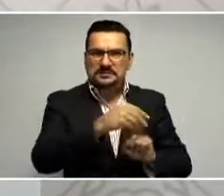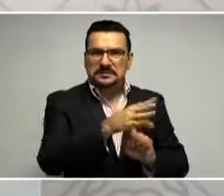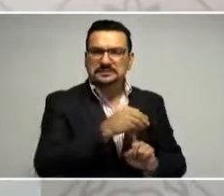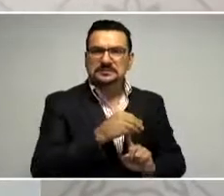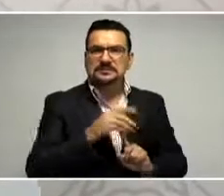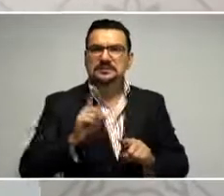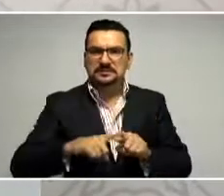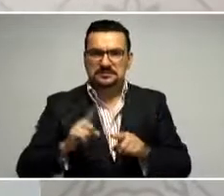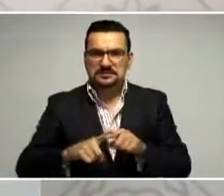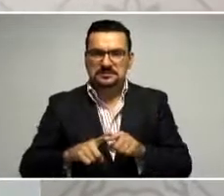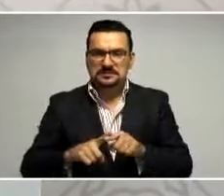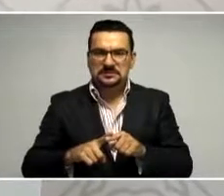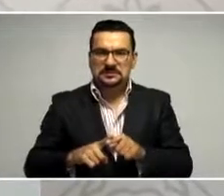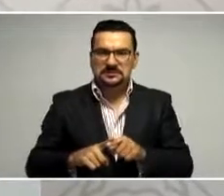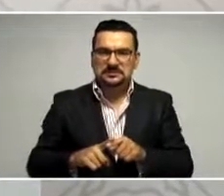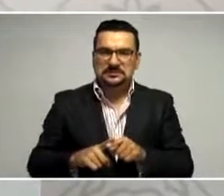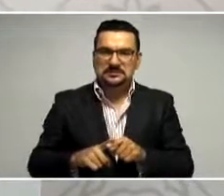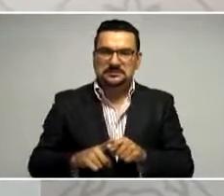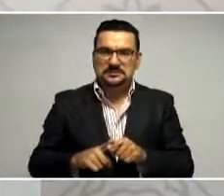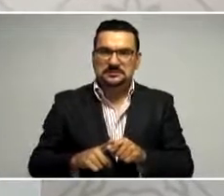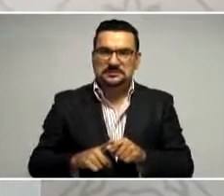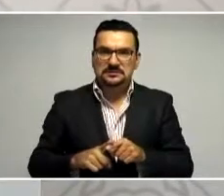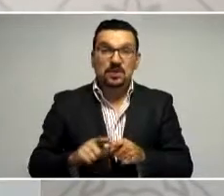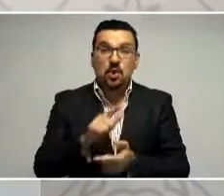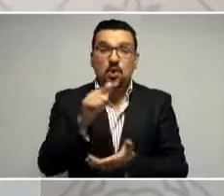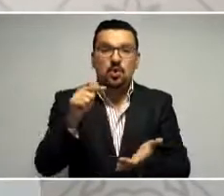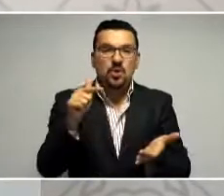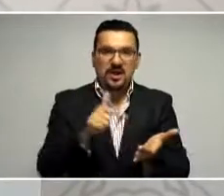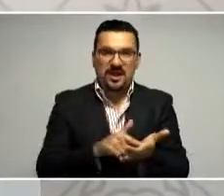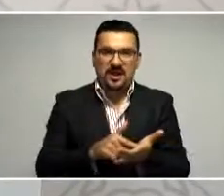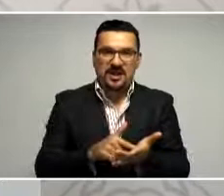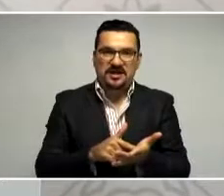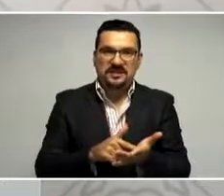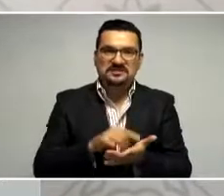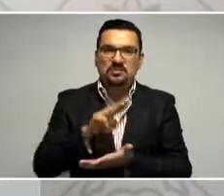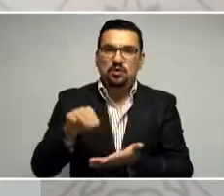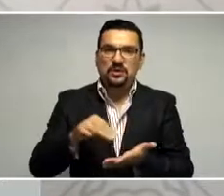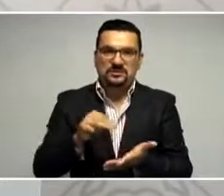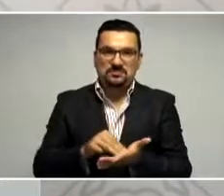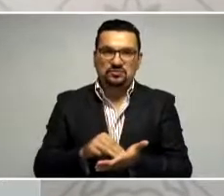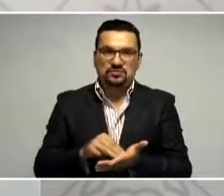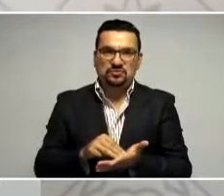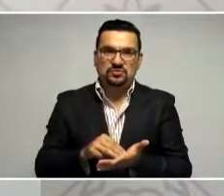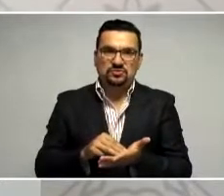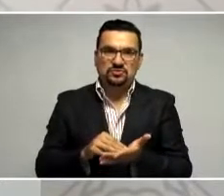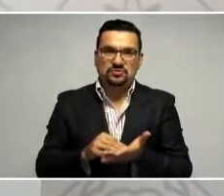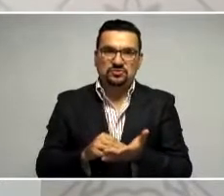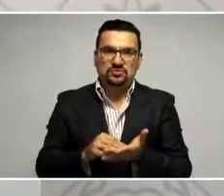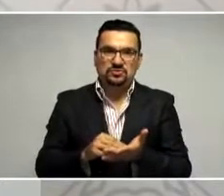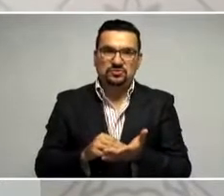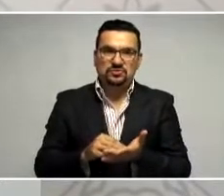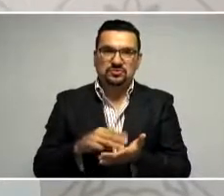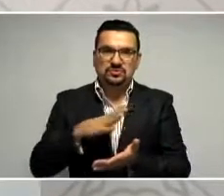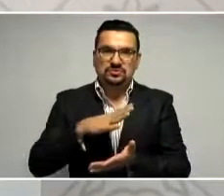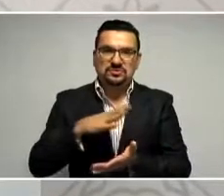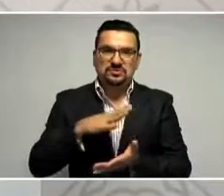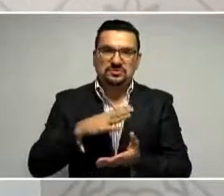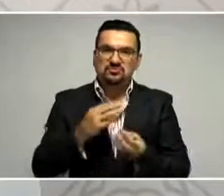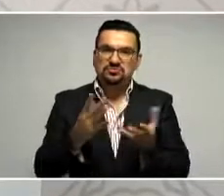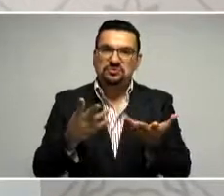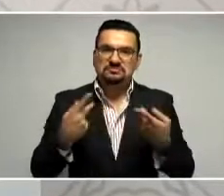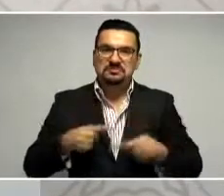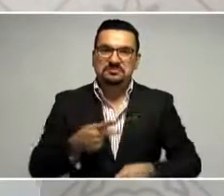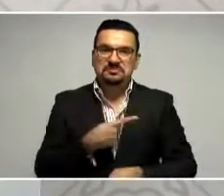coronavirus se da en las localidades y en los municipios con mayores índices de pobreza,